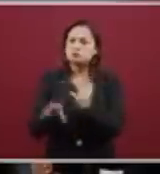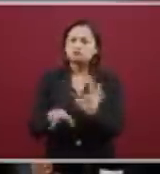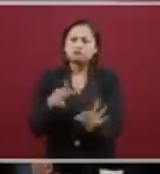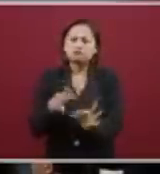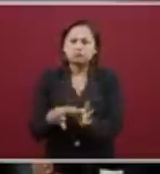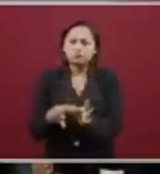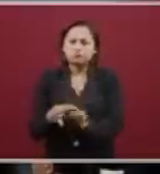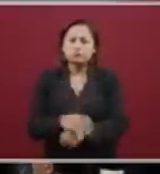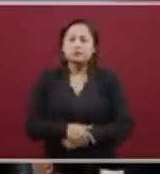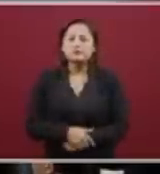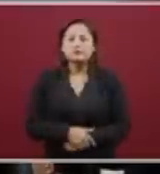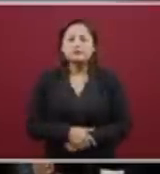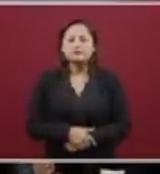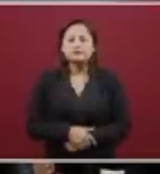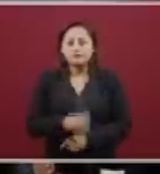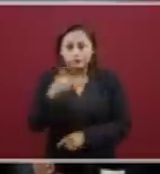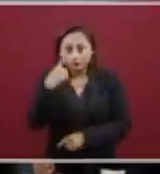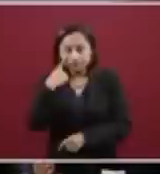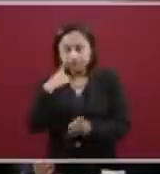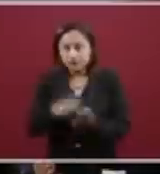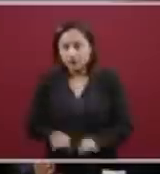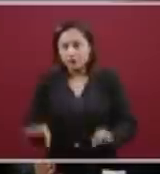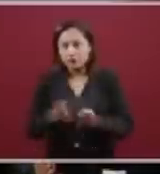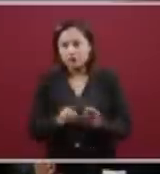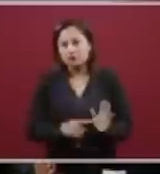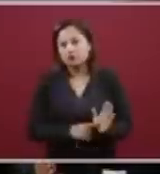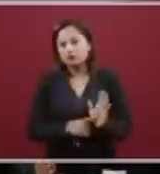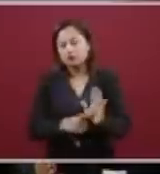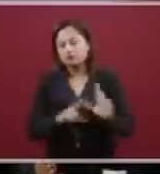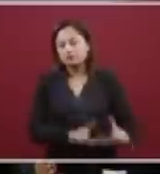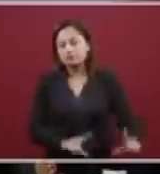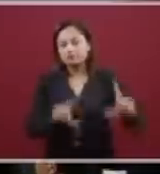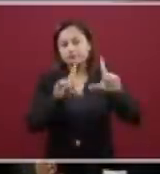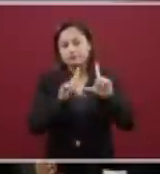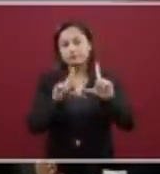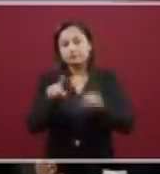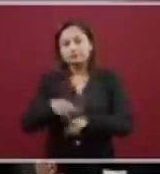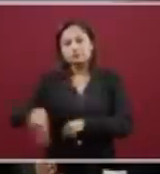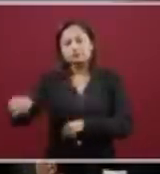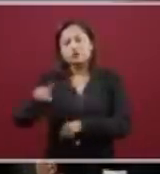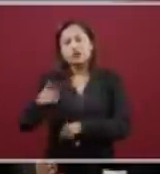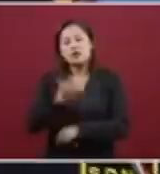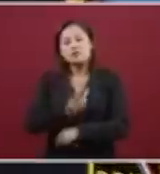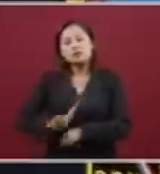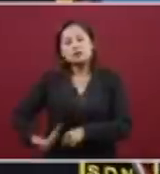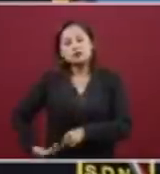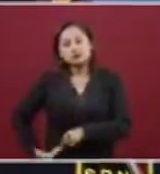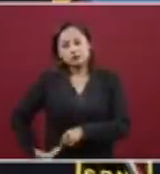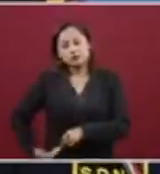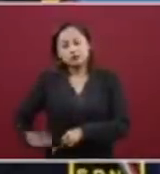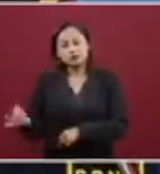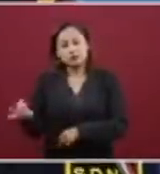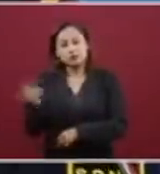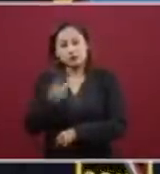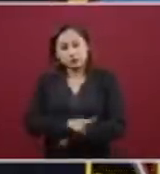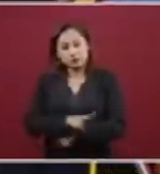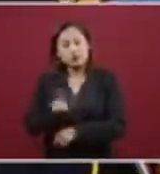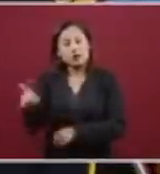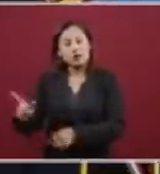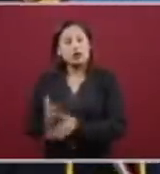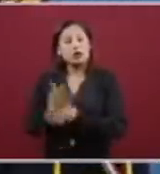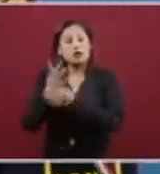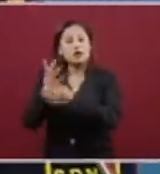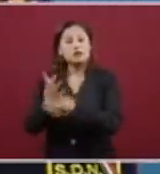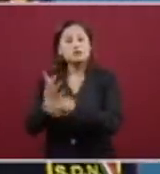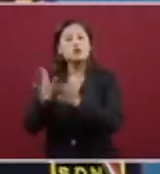en la siguiente lámina bajo las directivas puntuales del señor presidente de la república nos definió cuáles son los criterios